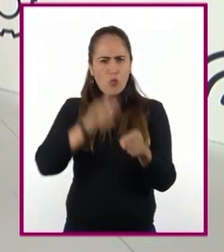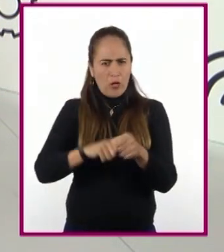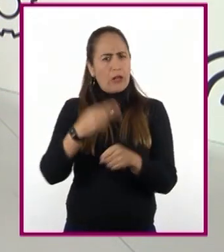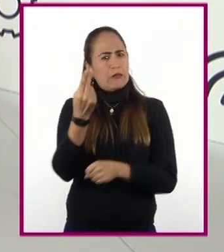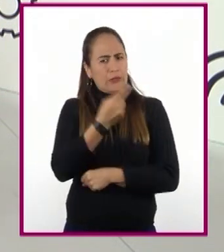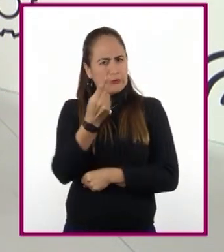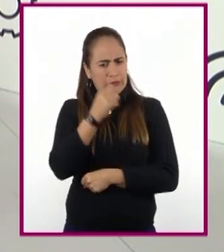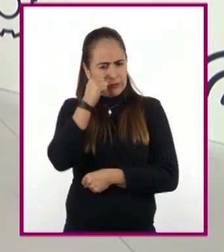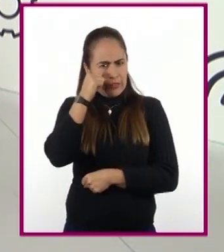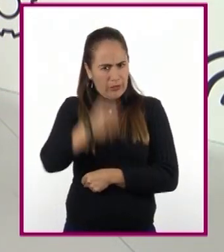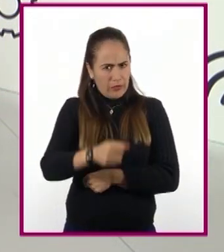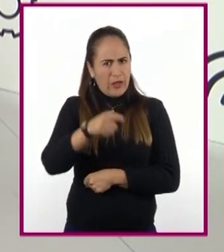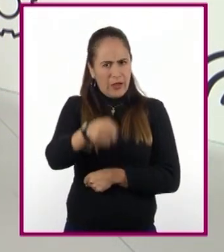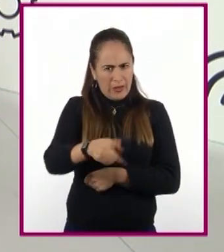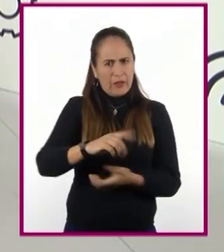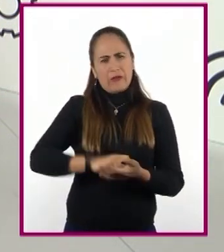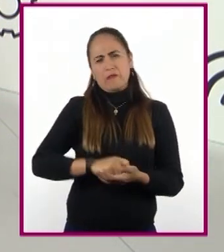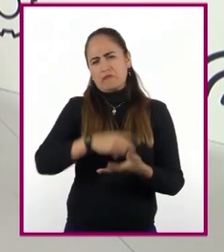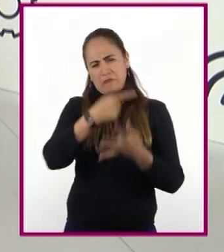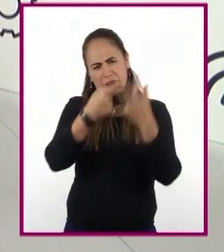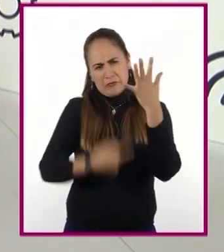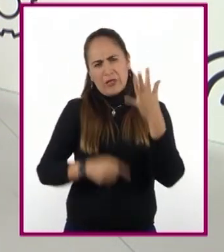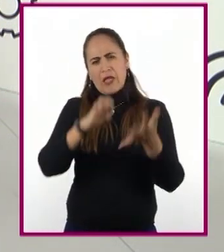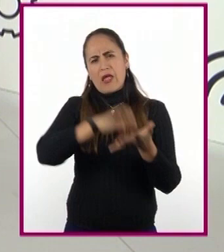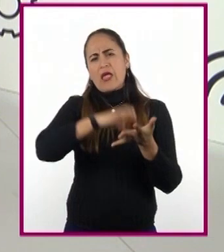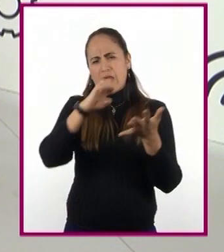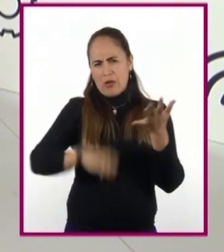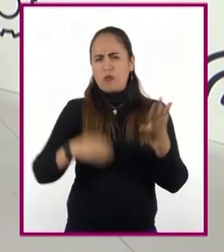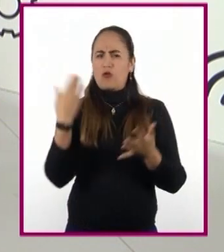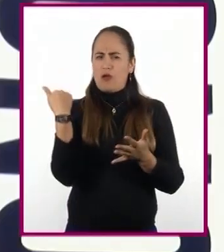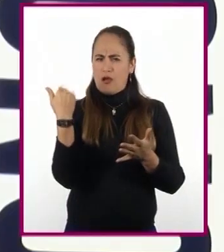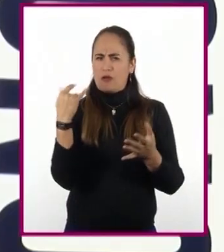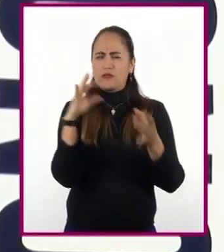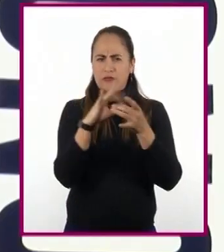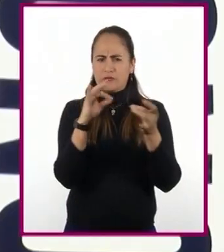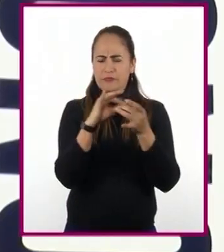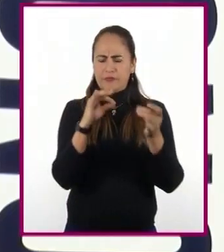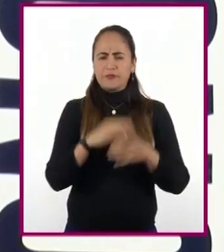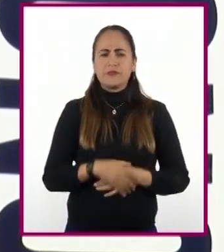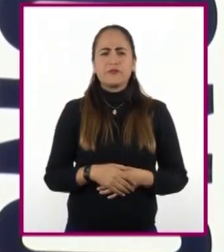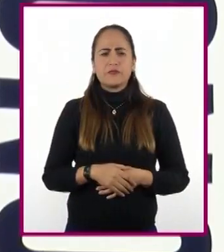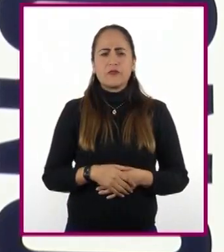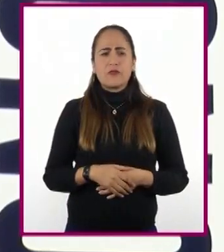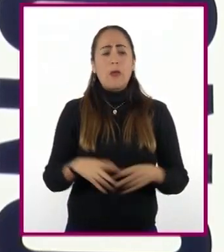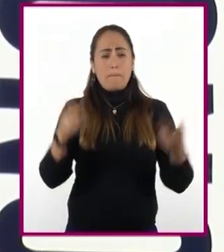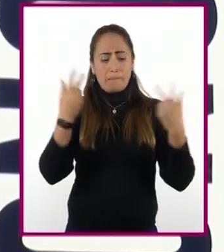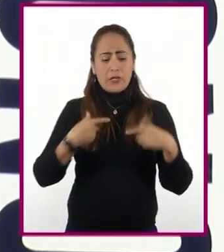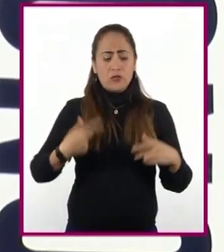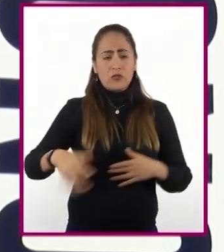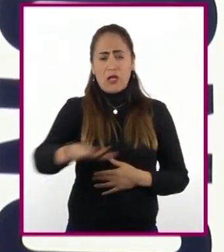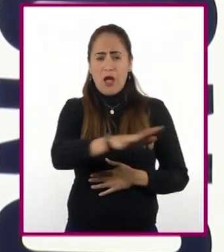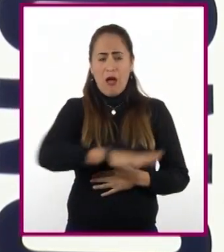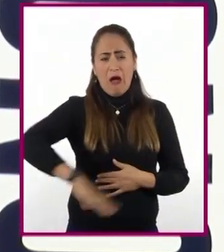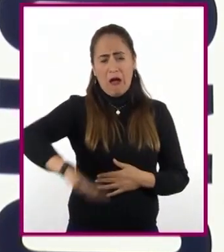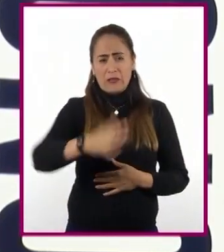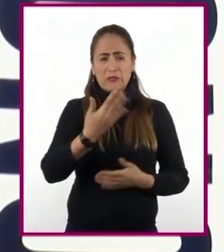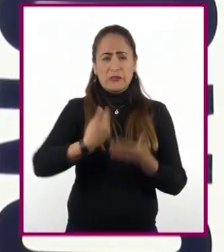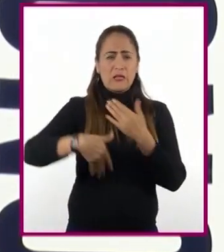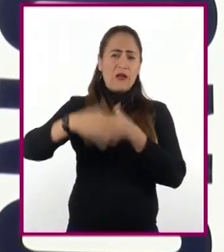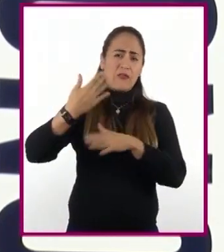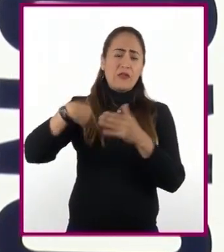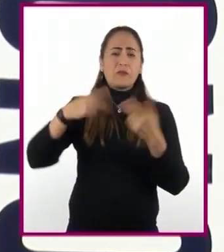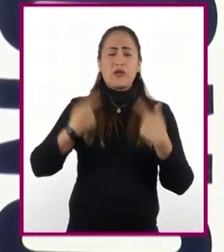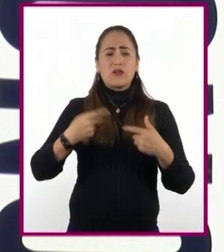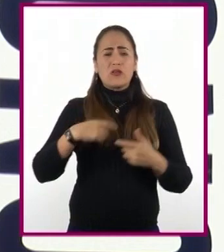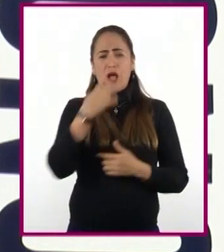desarrollo y aplicación de todos estos ejemplos que ya mencionamos. Pues la sociedad era diferente cuando el